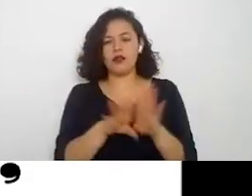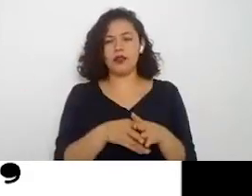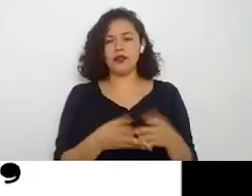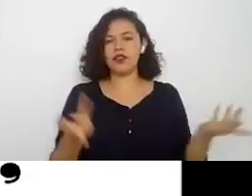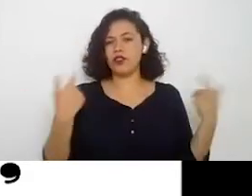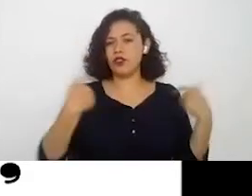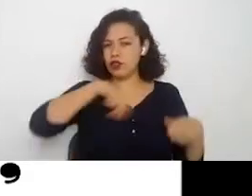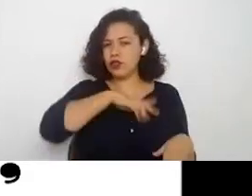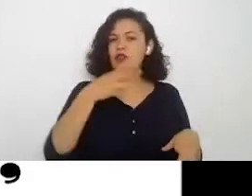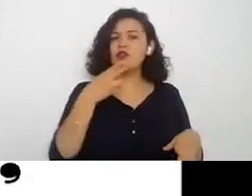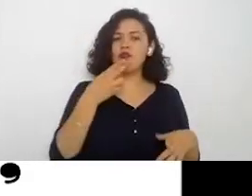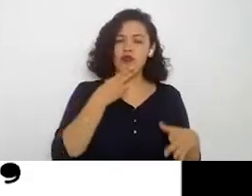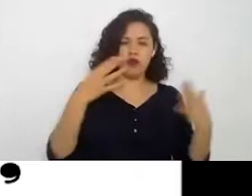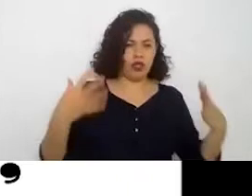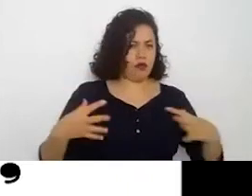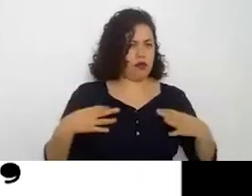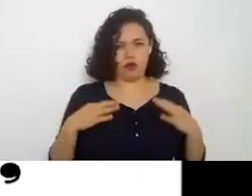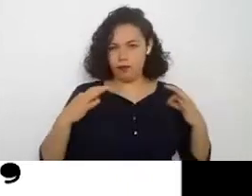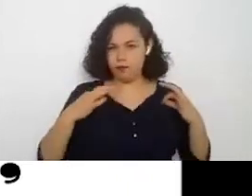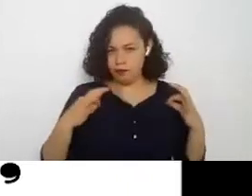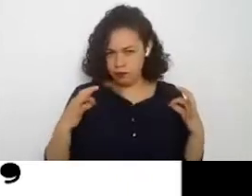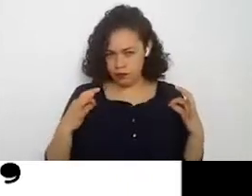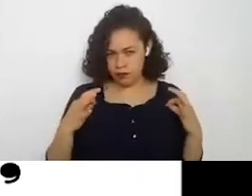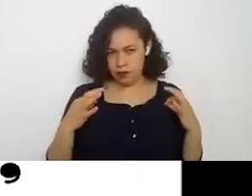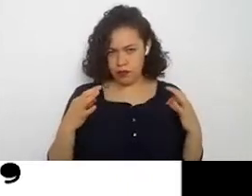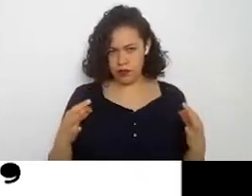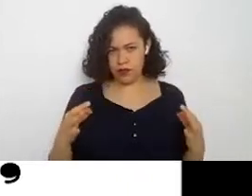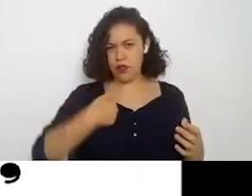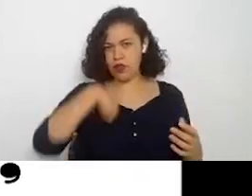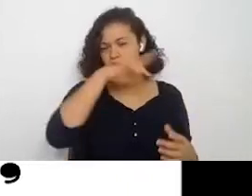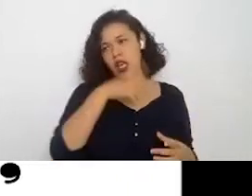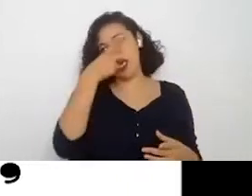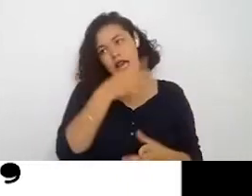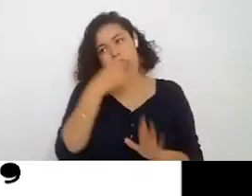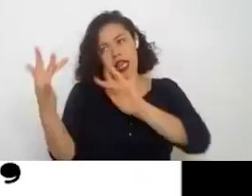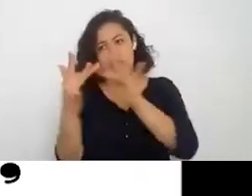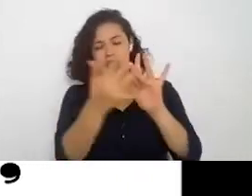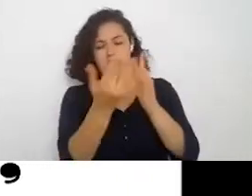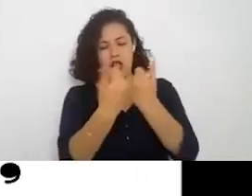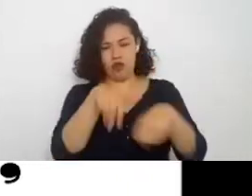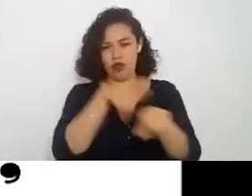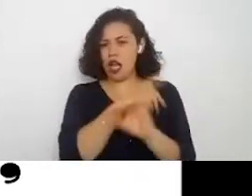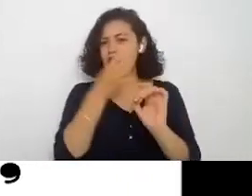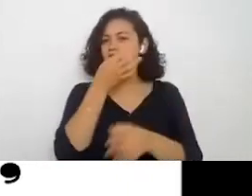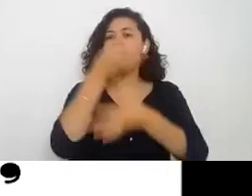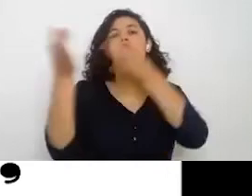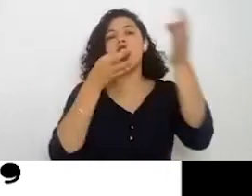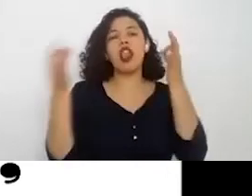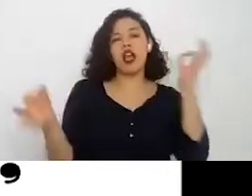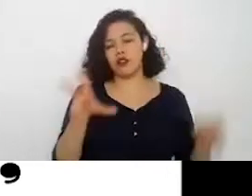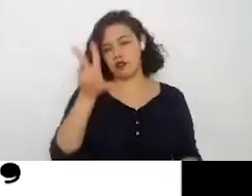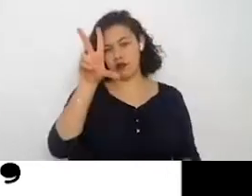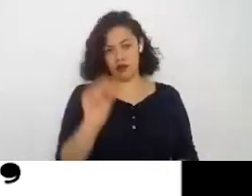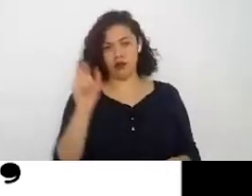camiseta, te encargamos no anunciarte en redes sociales, que estás